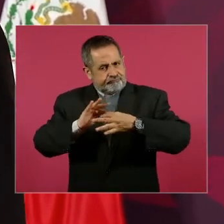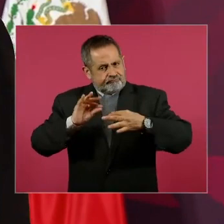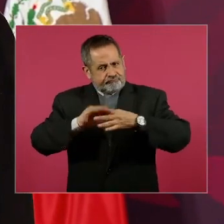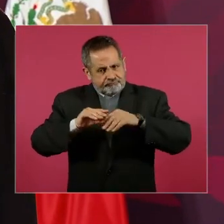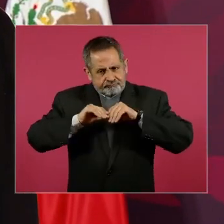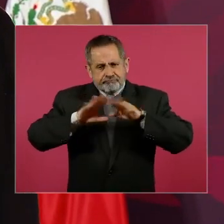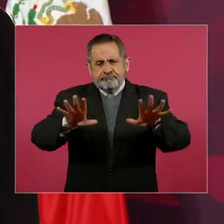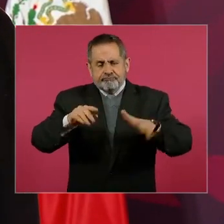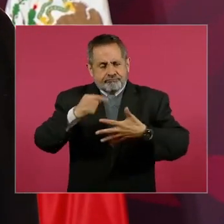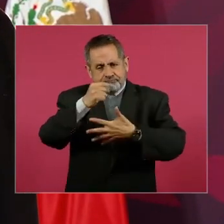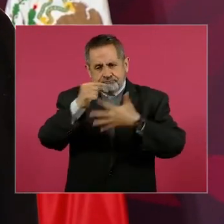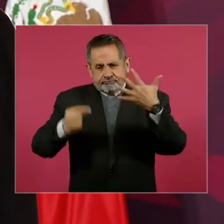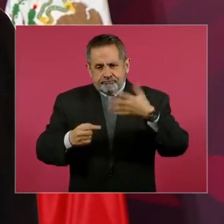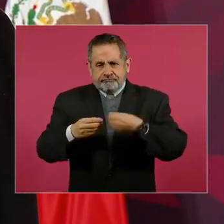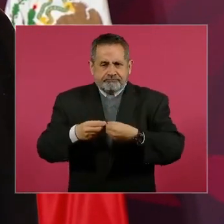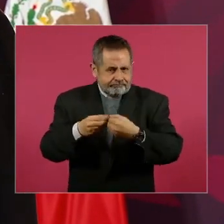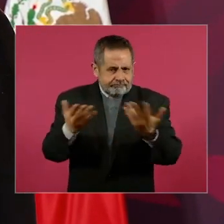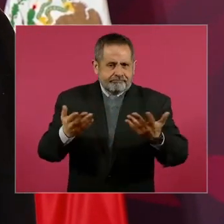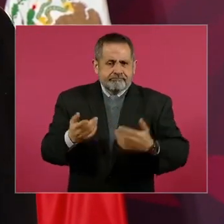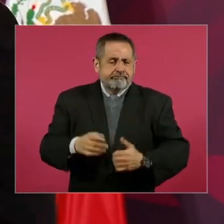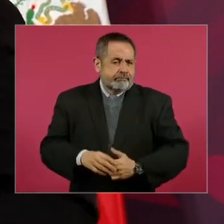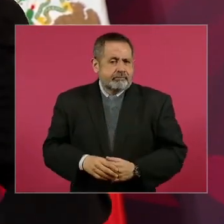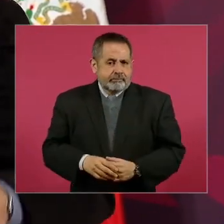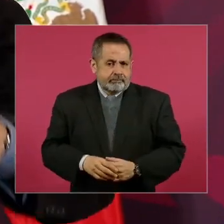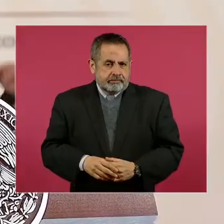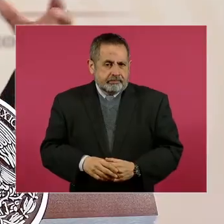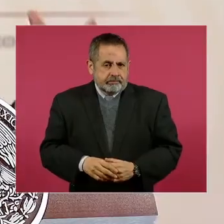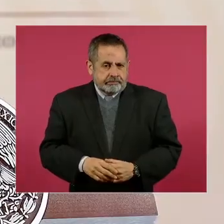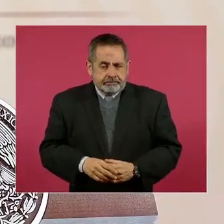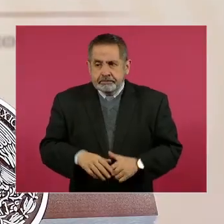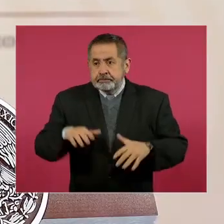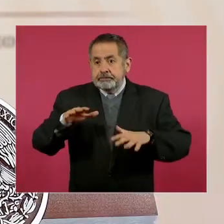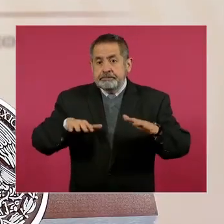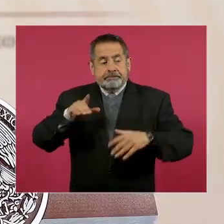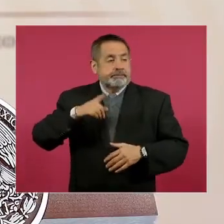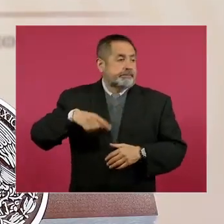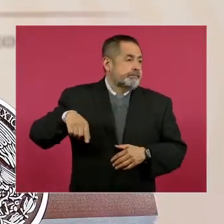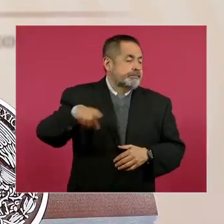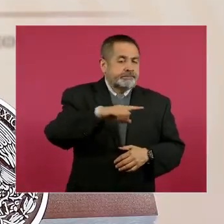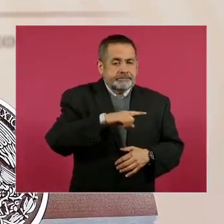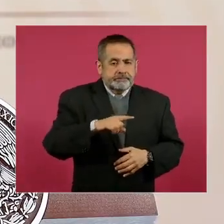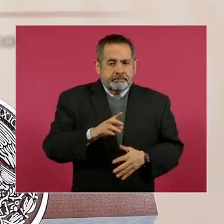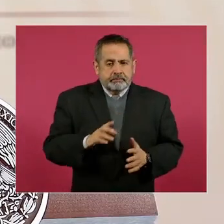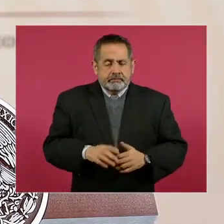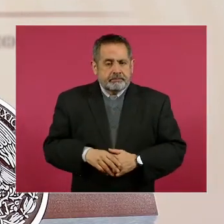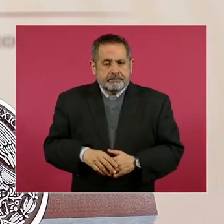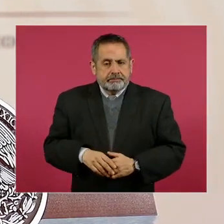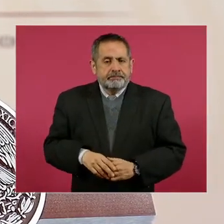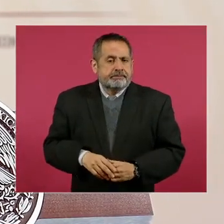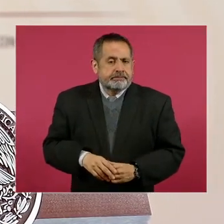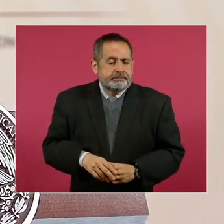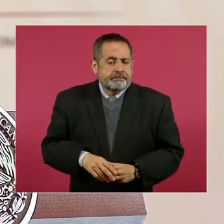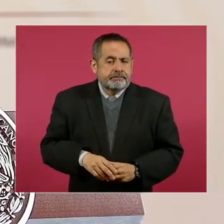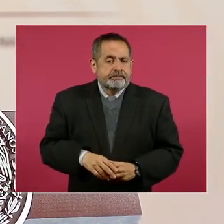que les expliquen, porque muchas veces no todos van